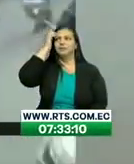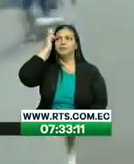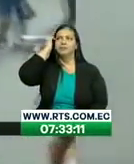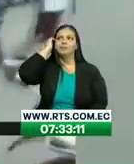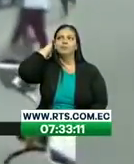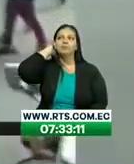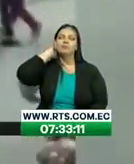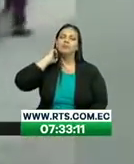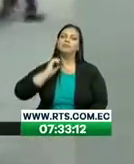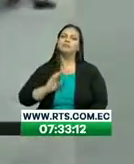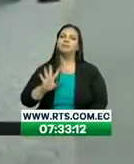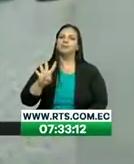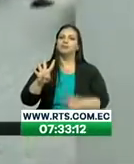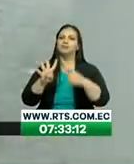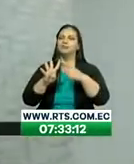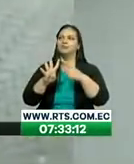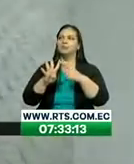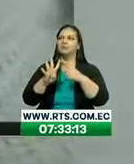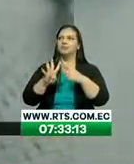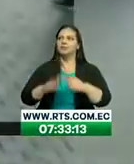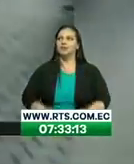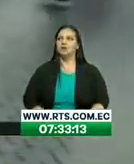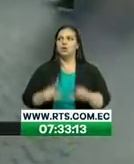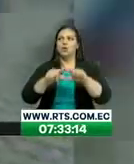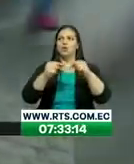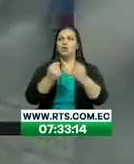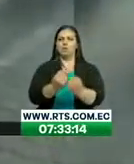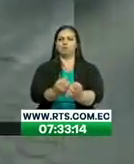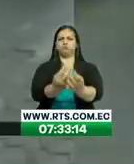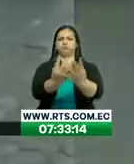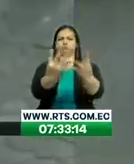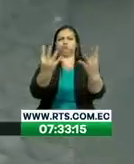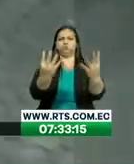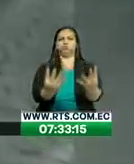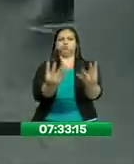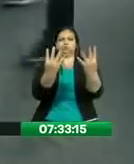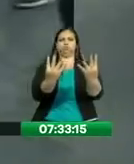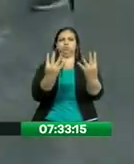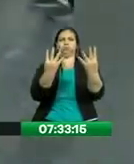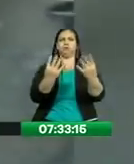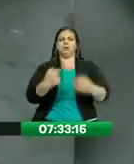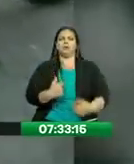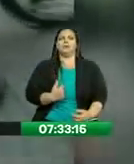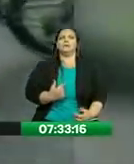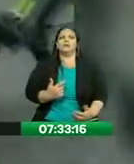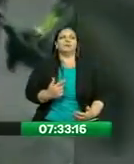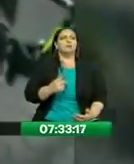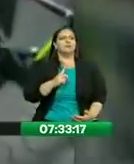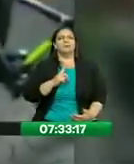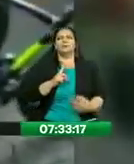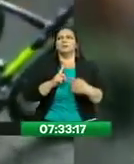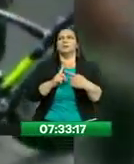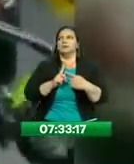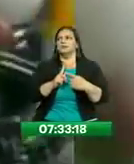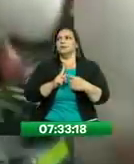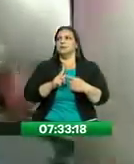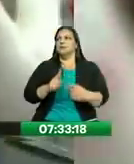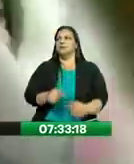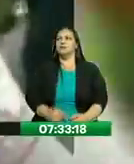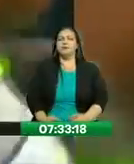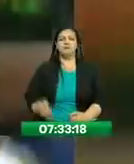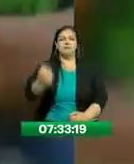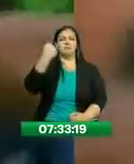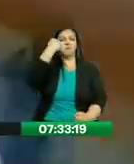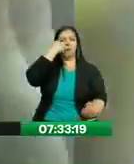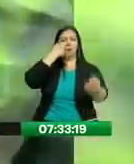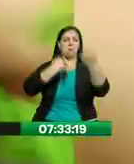Uno de ellos le hizo frente a un grupo de personas violentas en el centro de Guayaquil, que utilizó objetos